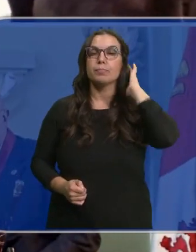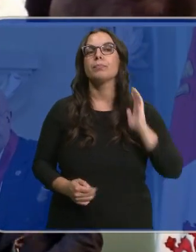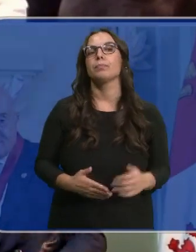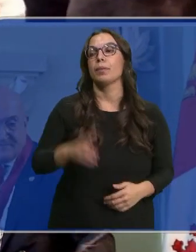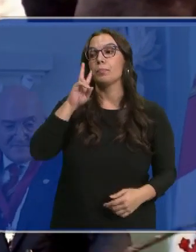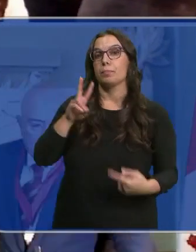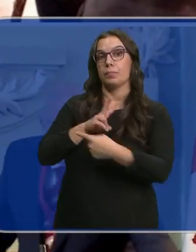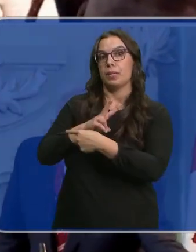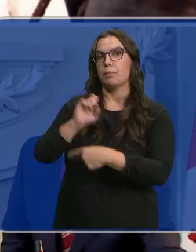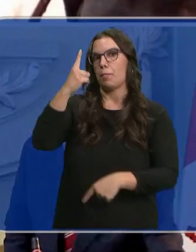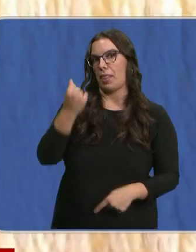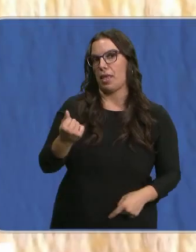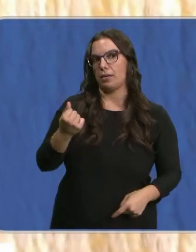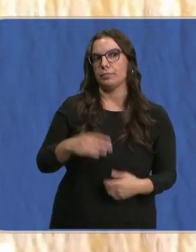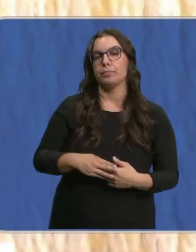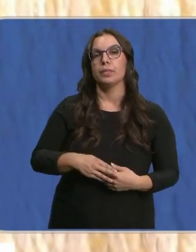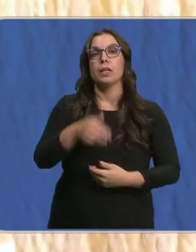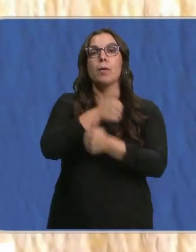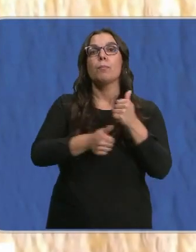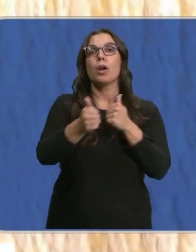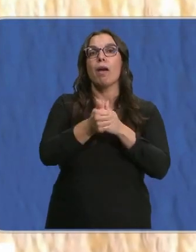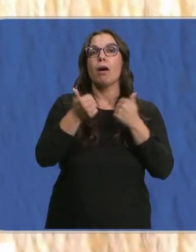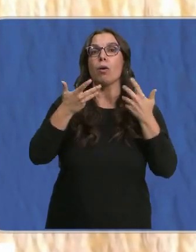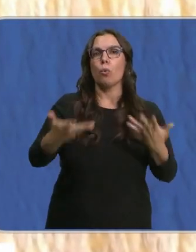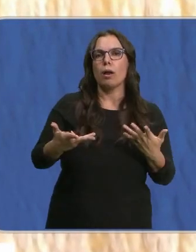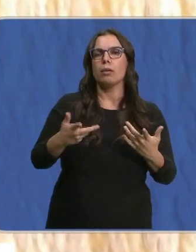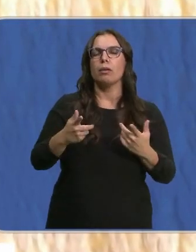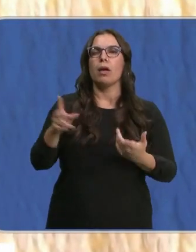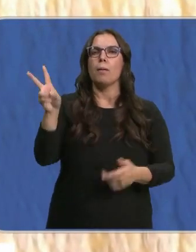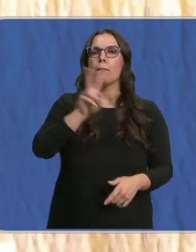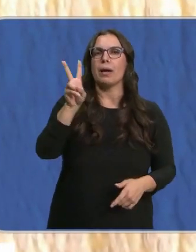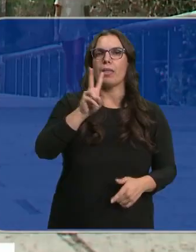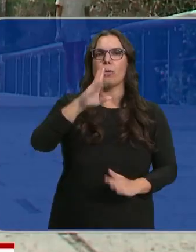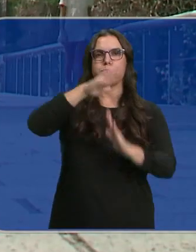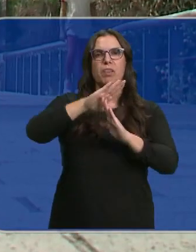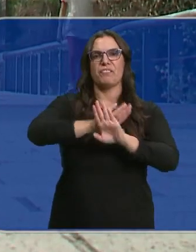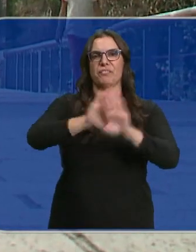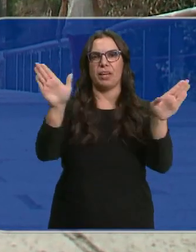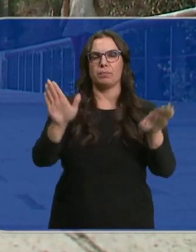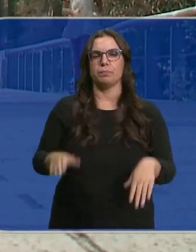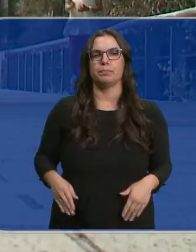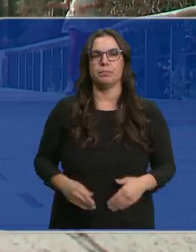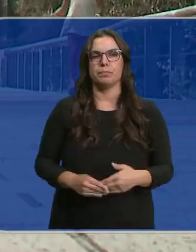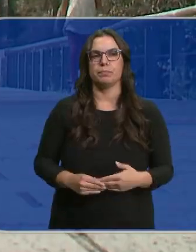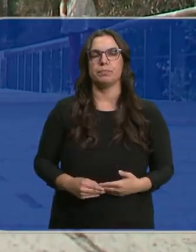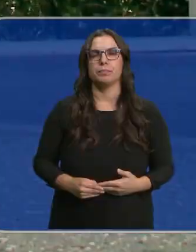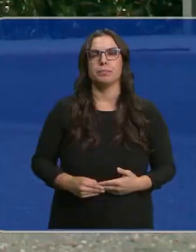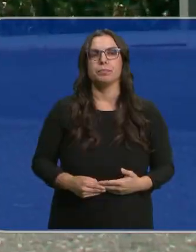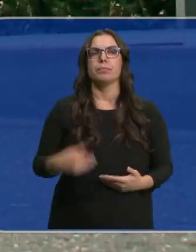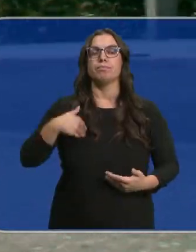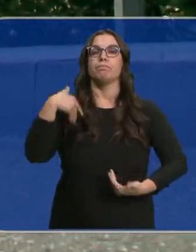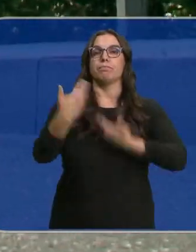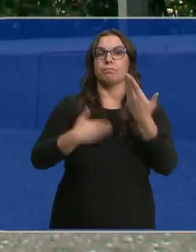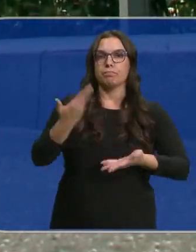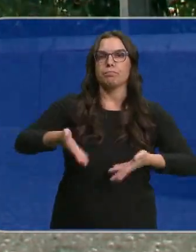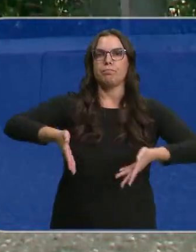Atrás queda ya esta imagen del primer día. Prioridad es hacer que Valladolid deje de estar atascada. Y manos a la obra, avance en la eliminación del carril